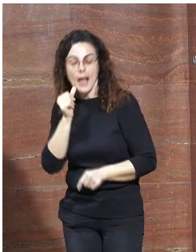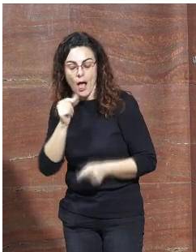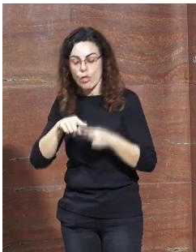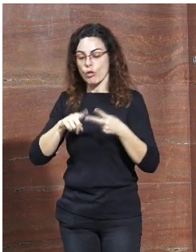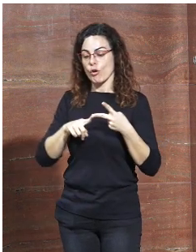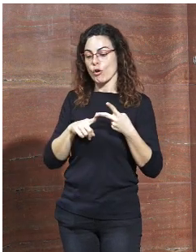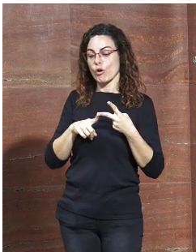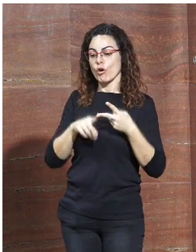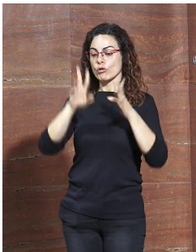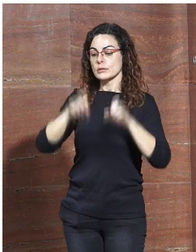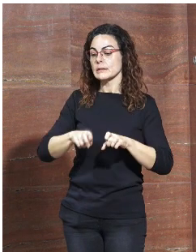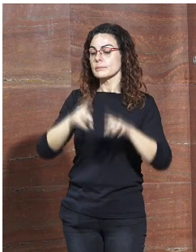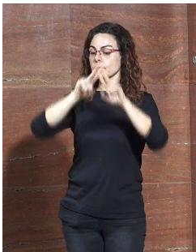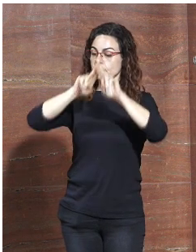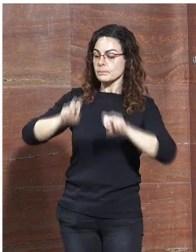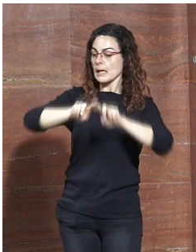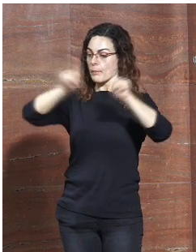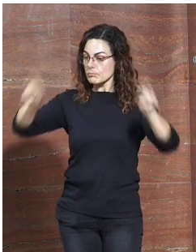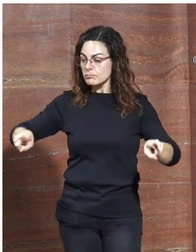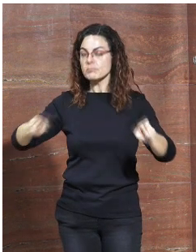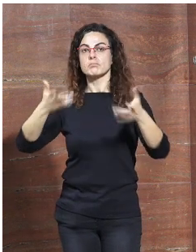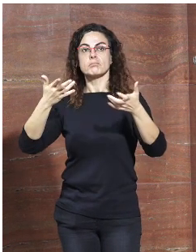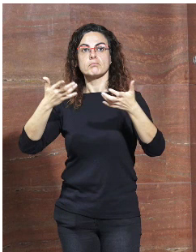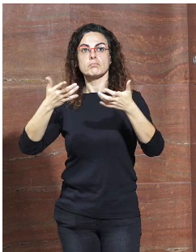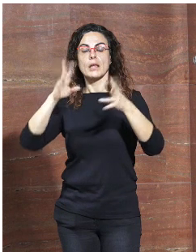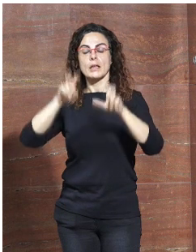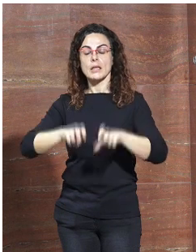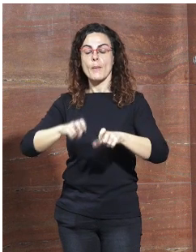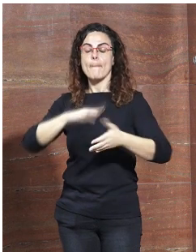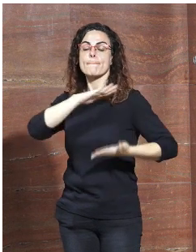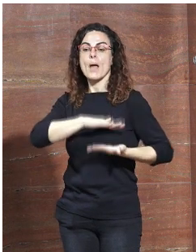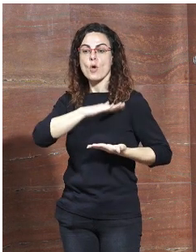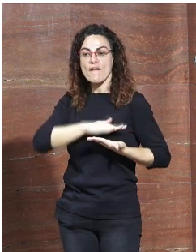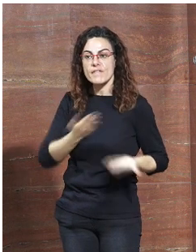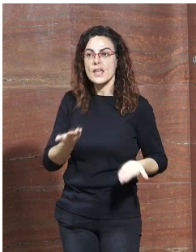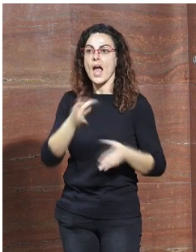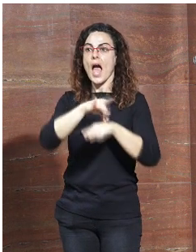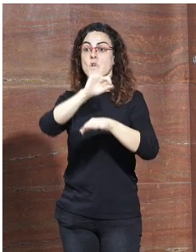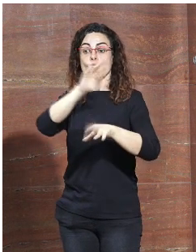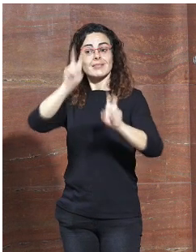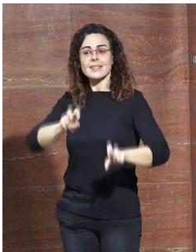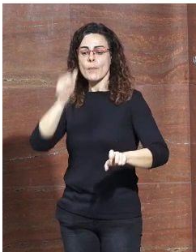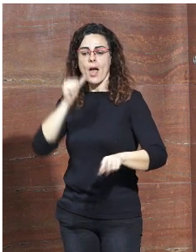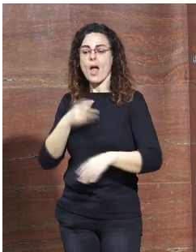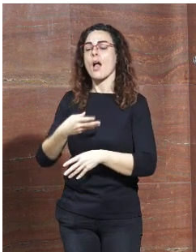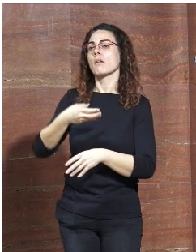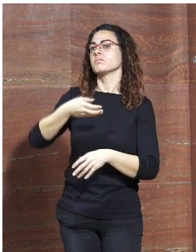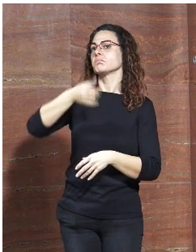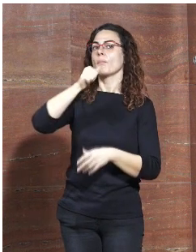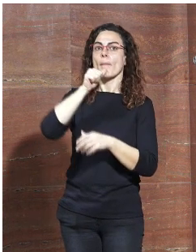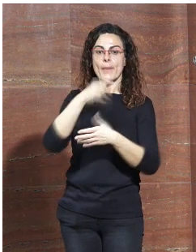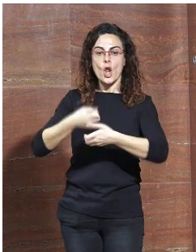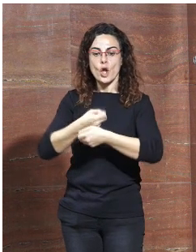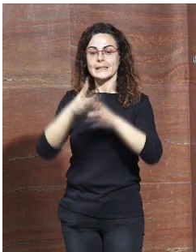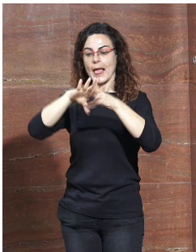camillas de exploración ginecológica, aparatos de mamografías, o a su maternidad, biberones con asas, cochecitos